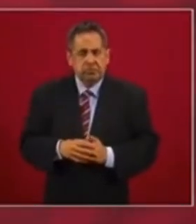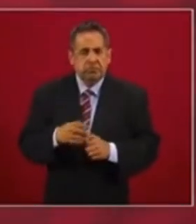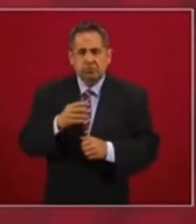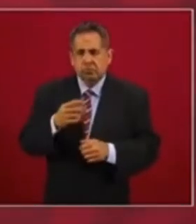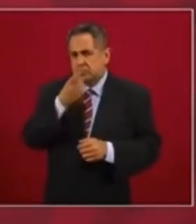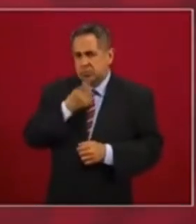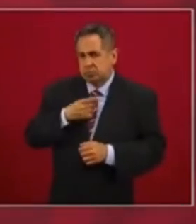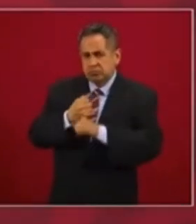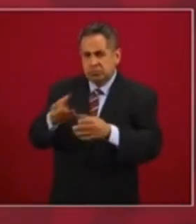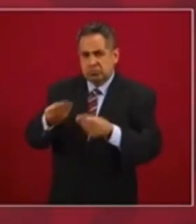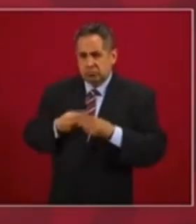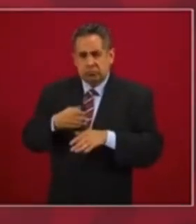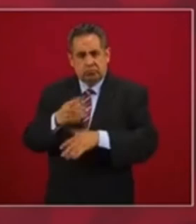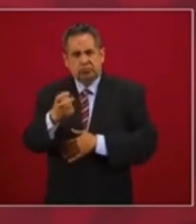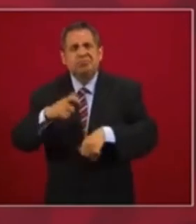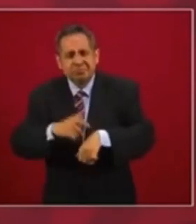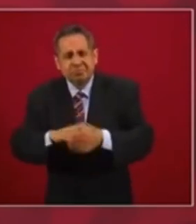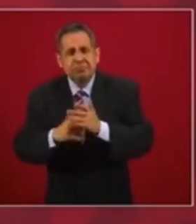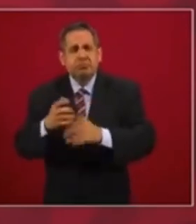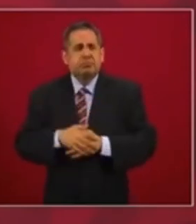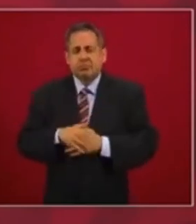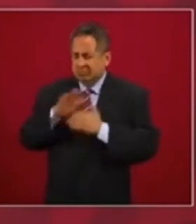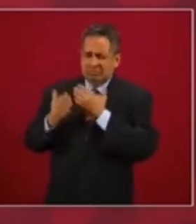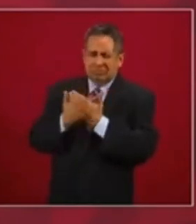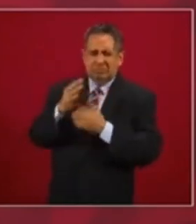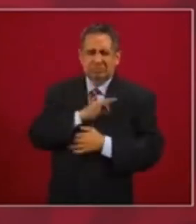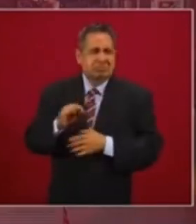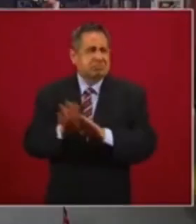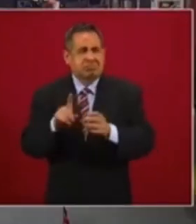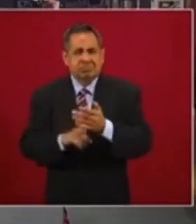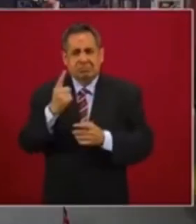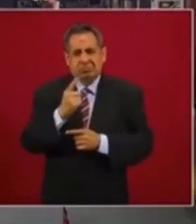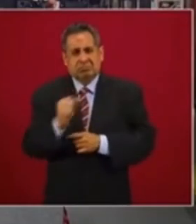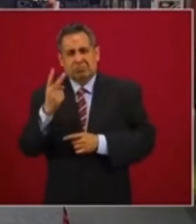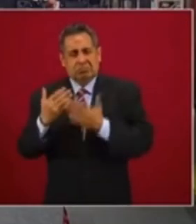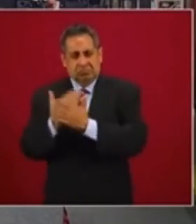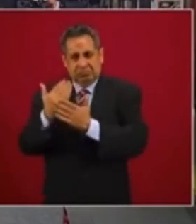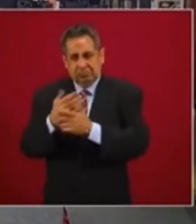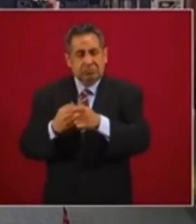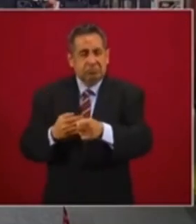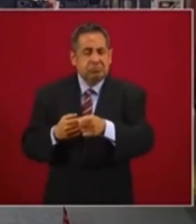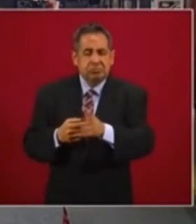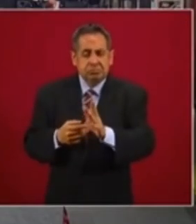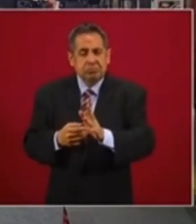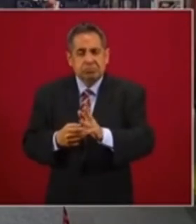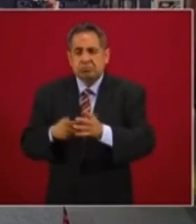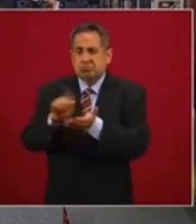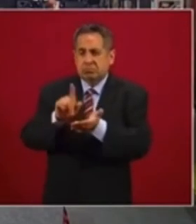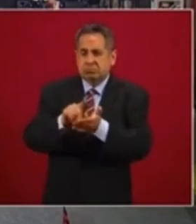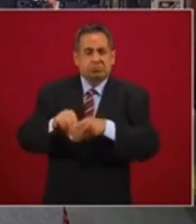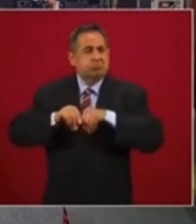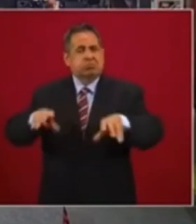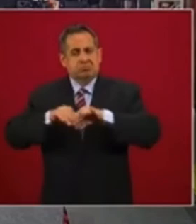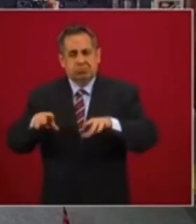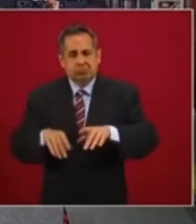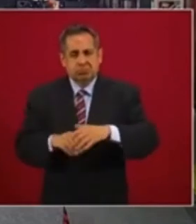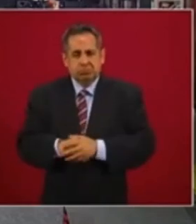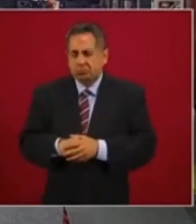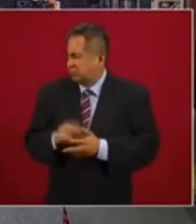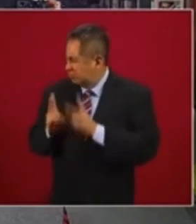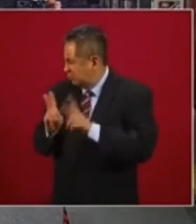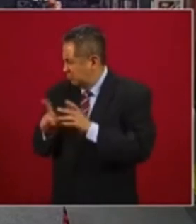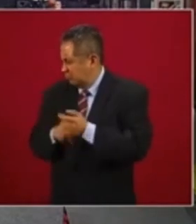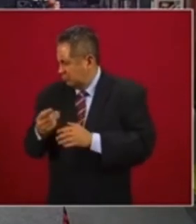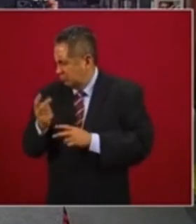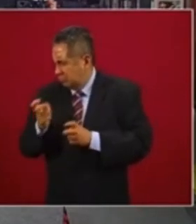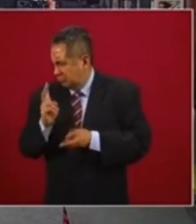no se dieron nada de información sobre esto. ¿A qué hora fue? Fue la madrugada, aproximadamente entre 1 y 2 de la mañana. Lo han tuiteado principalmente en esta red. No lo trataron, ¿verdad?